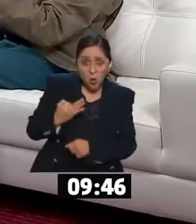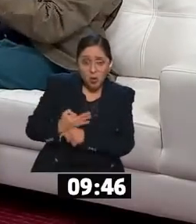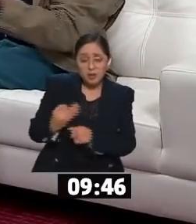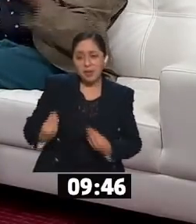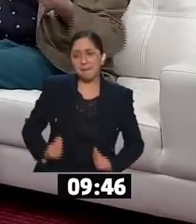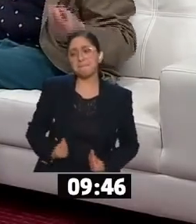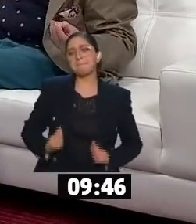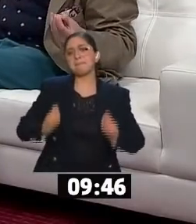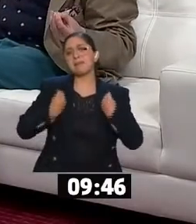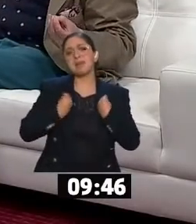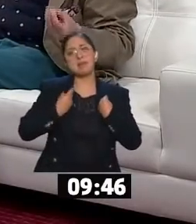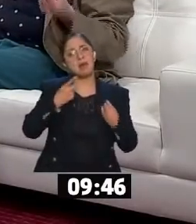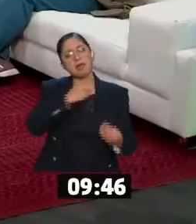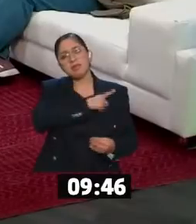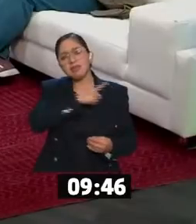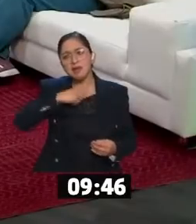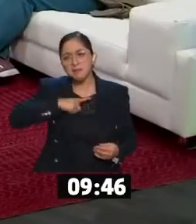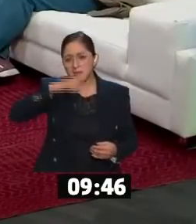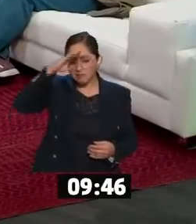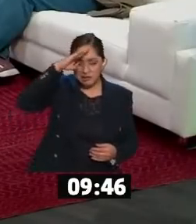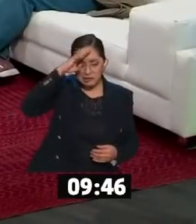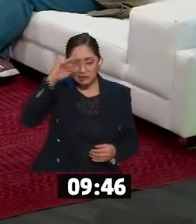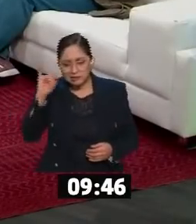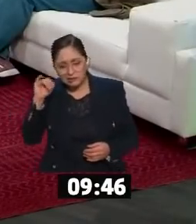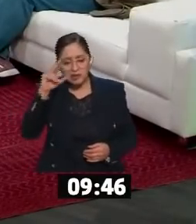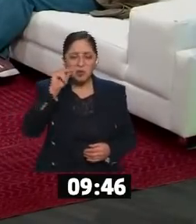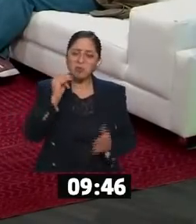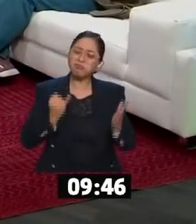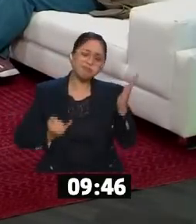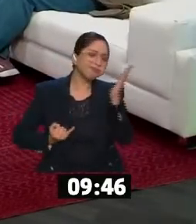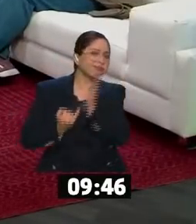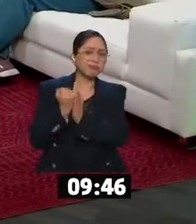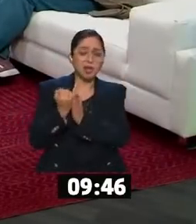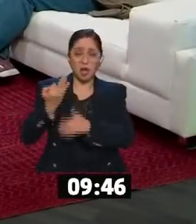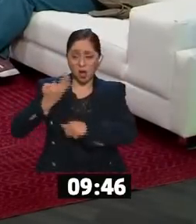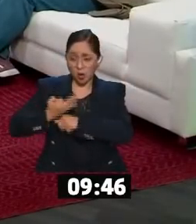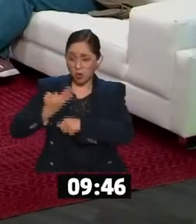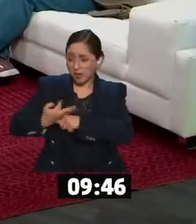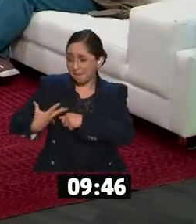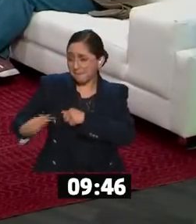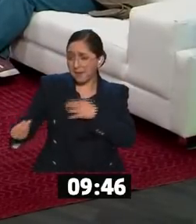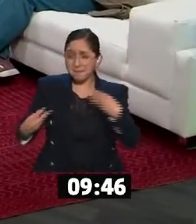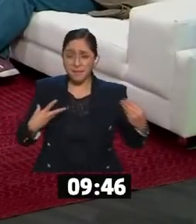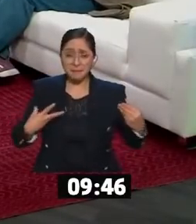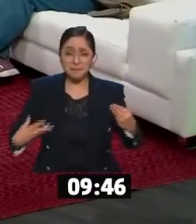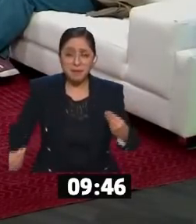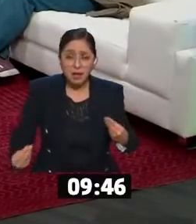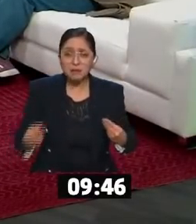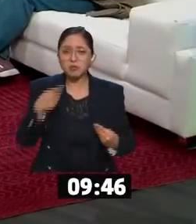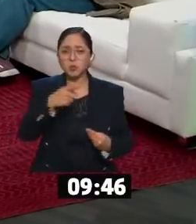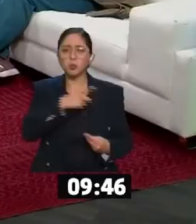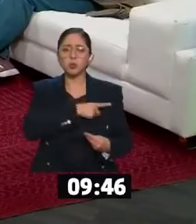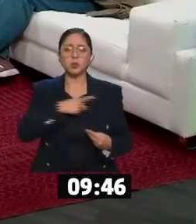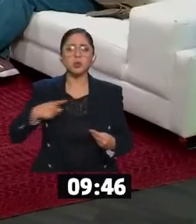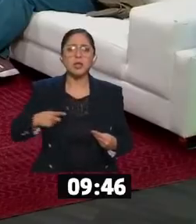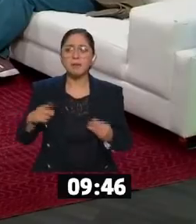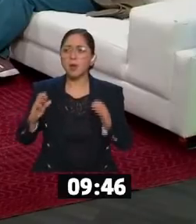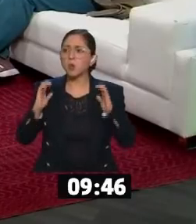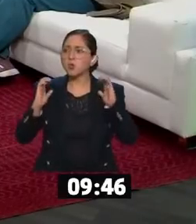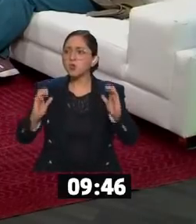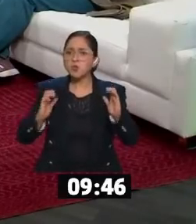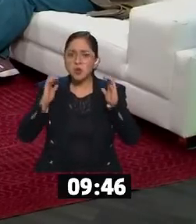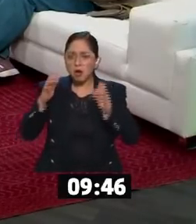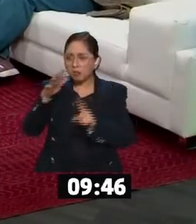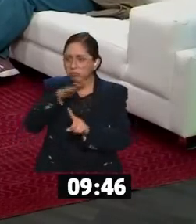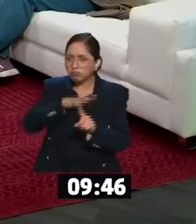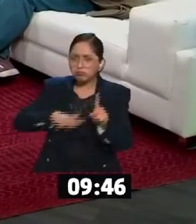las causas de esta pandemia nos han llevado a una situación extrema de sobrevivencia en la especie. Sí. Pues